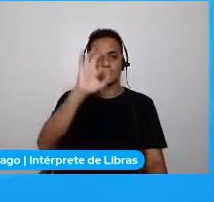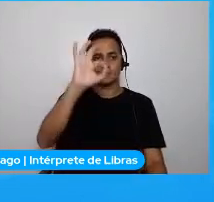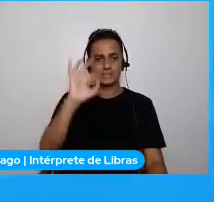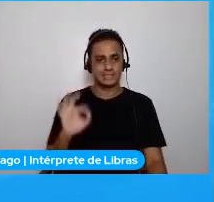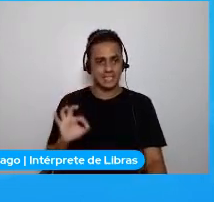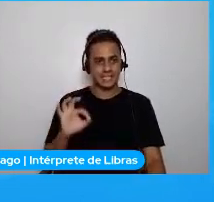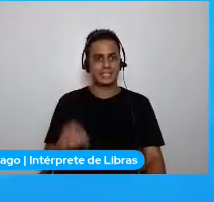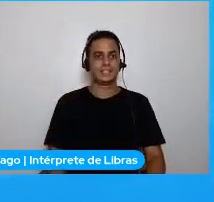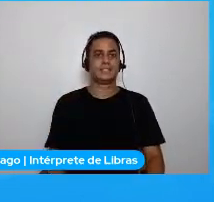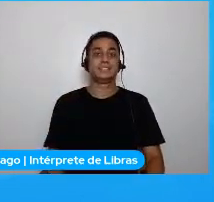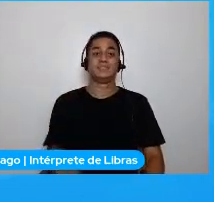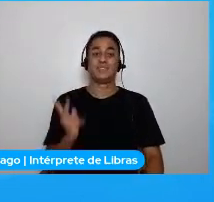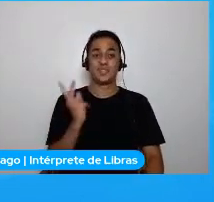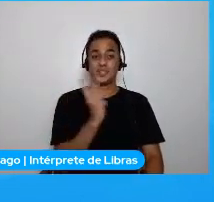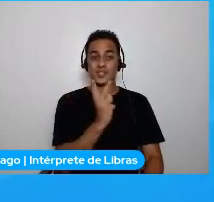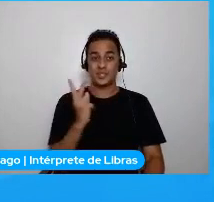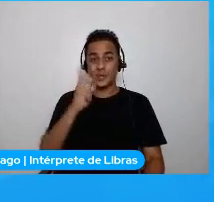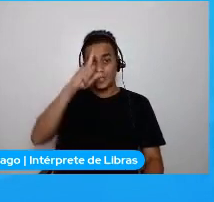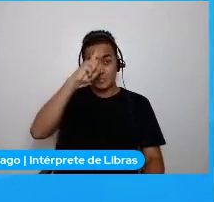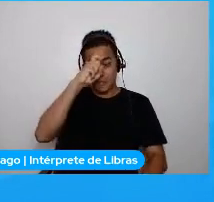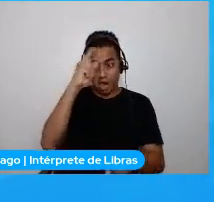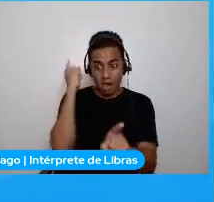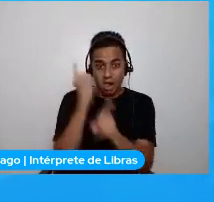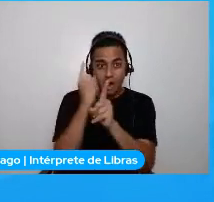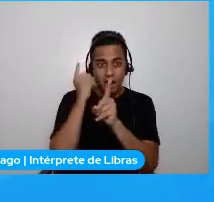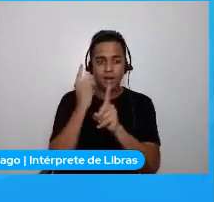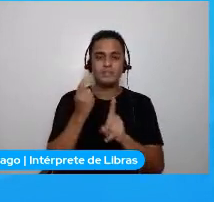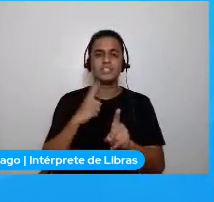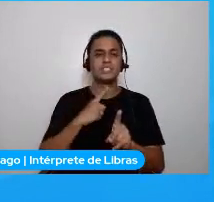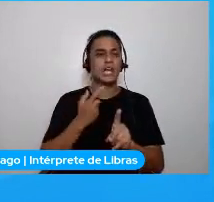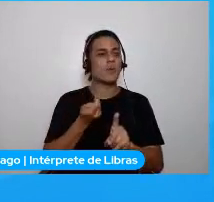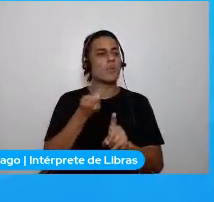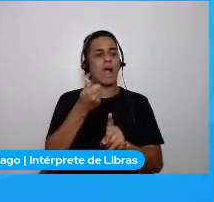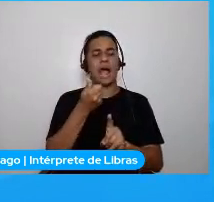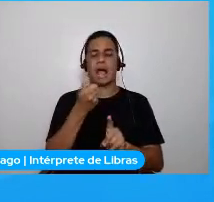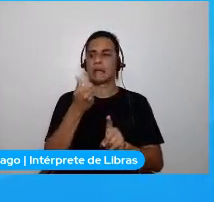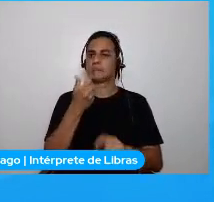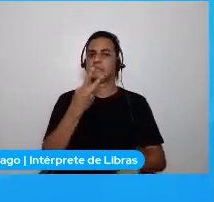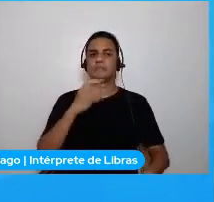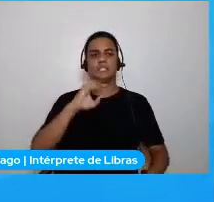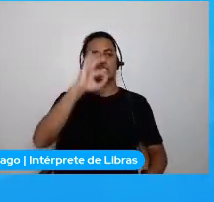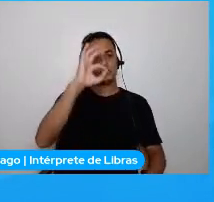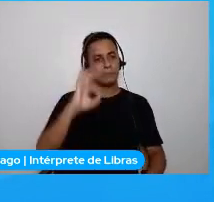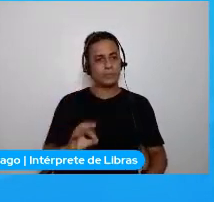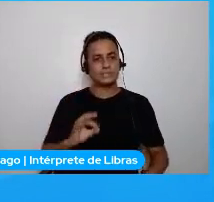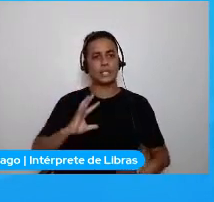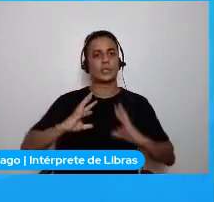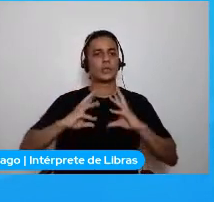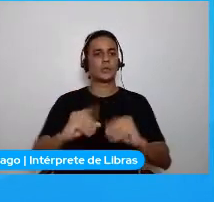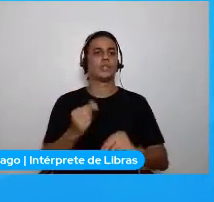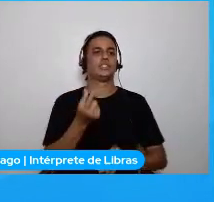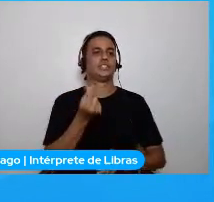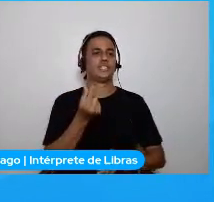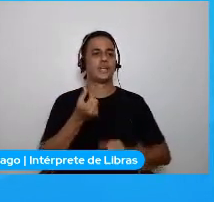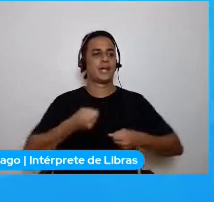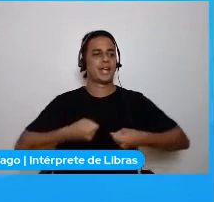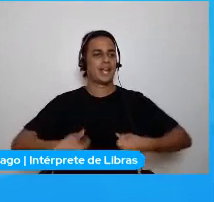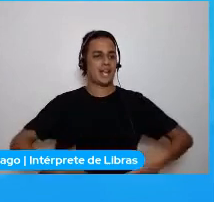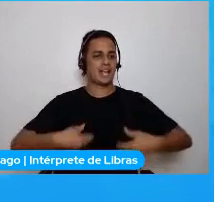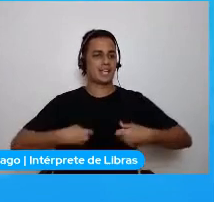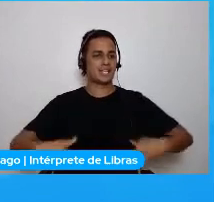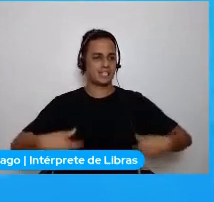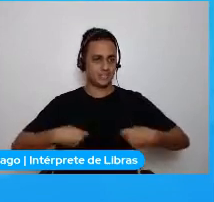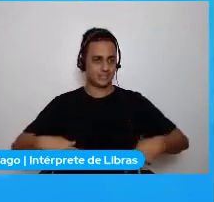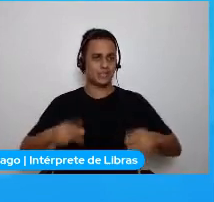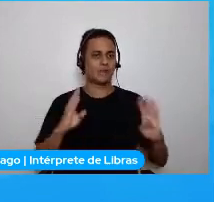Entre los dos hospitales que estallaron en caso de producción, tenían casi el 20% de todo el presupuesto gastado por Guayaquil durante